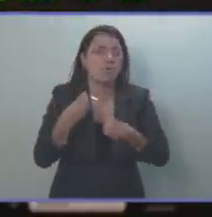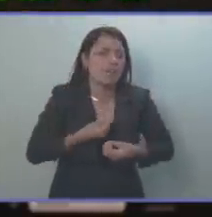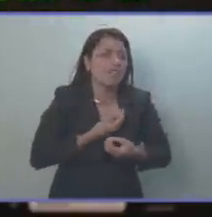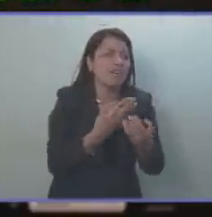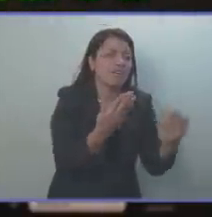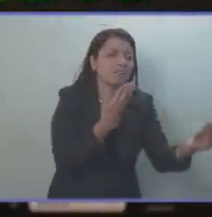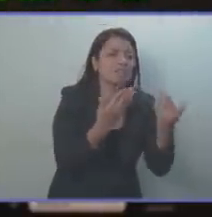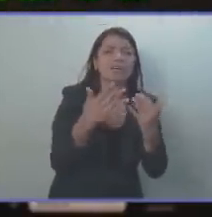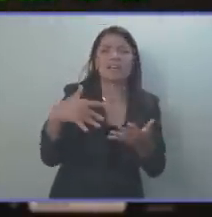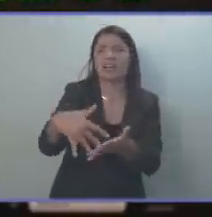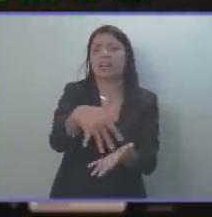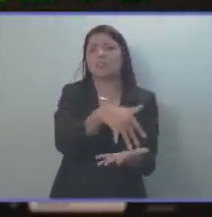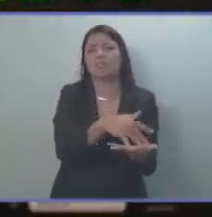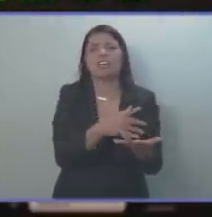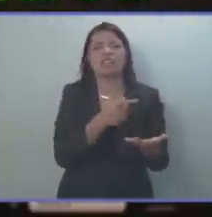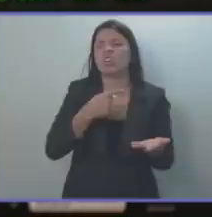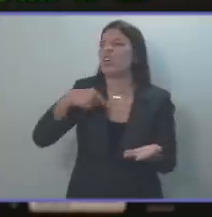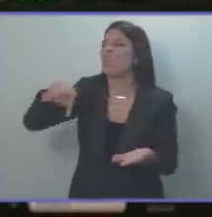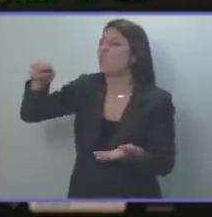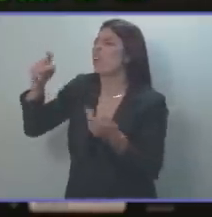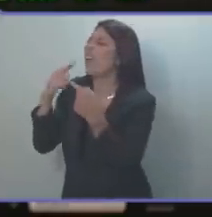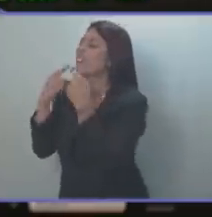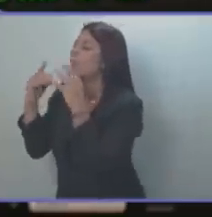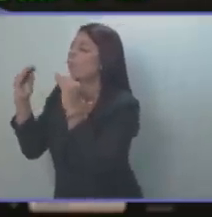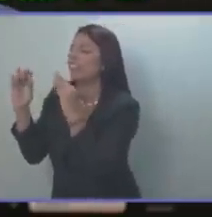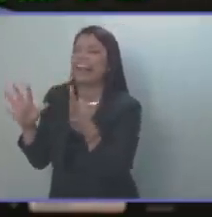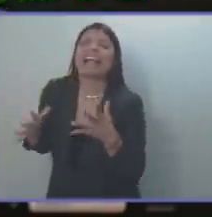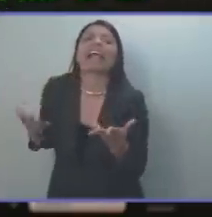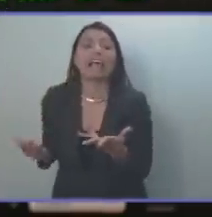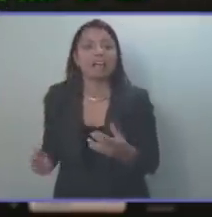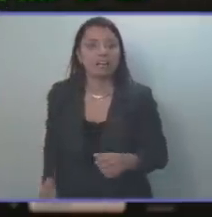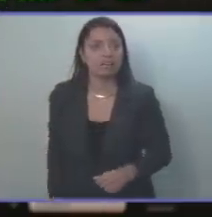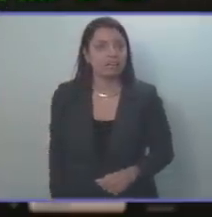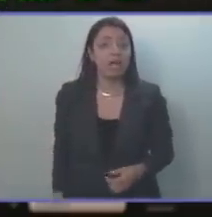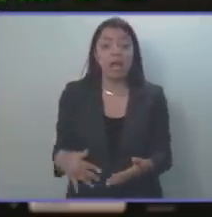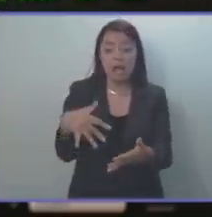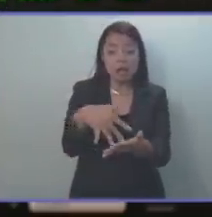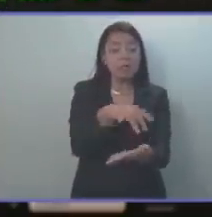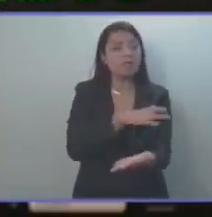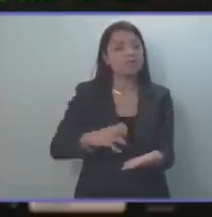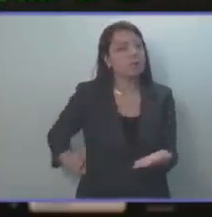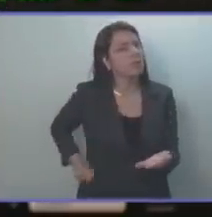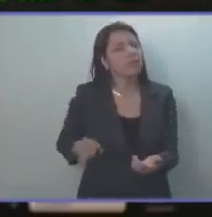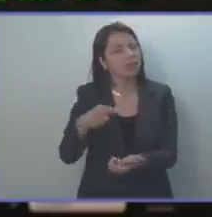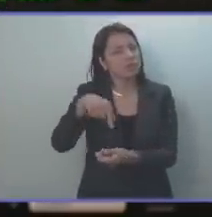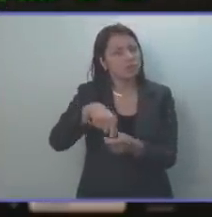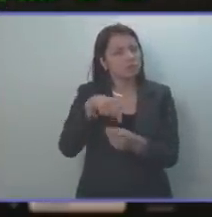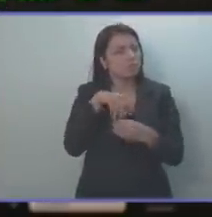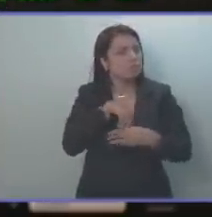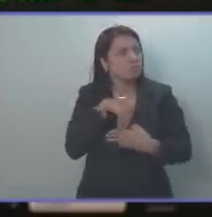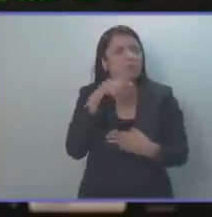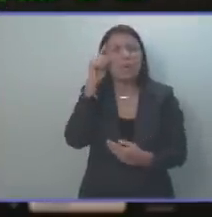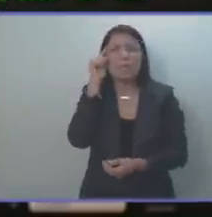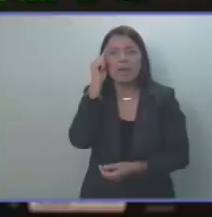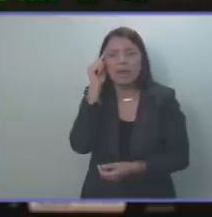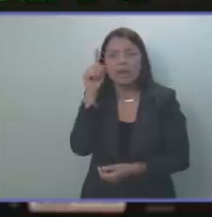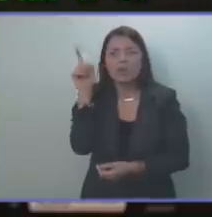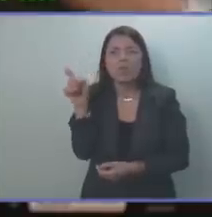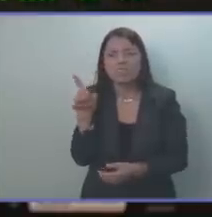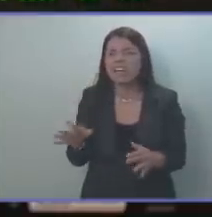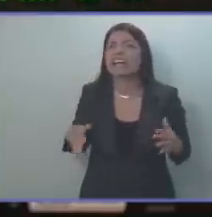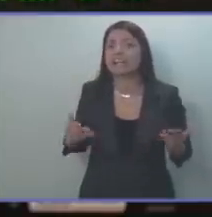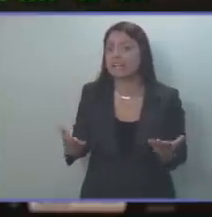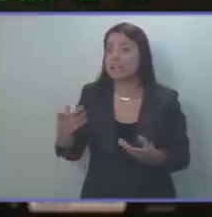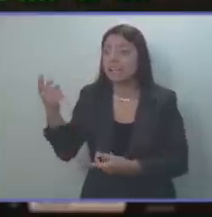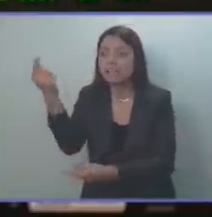población que fueron a negociar. El pueblo salvadoreño se hace una pregunta. ¿Fueron a negociar